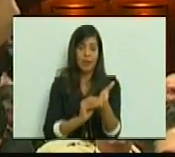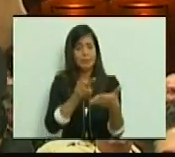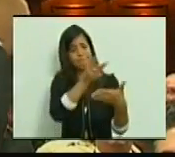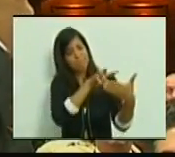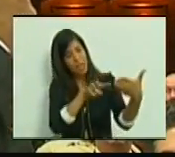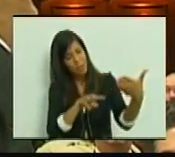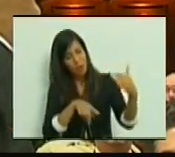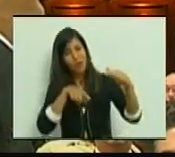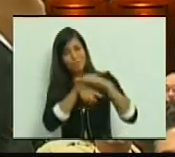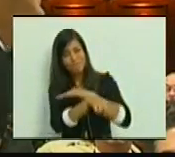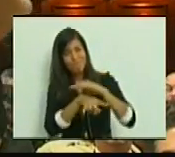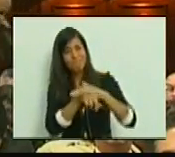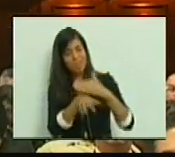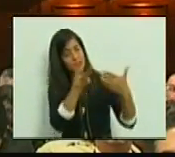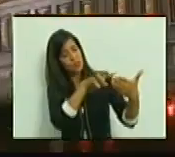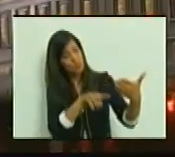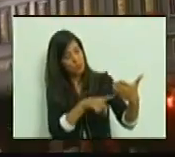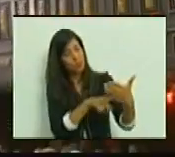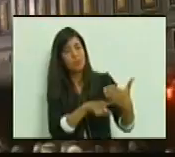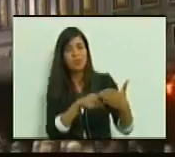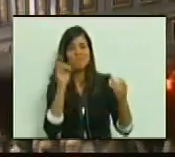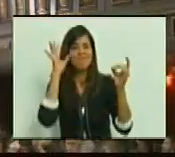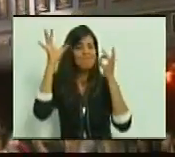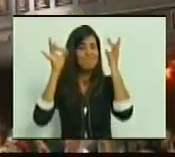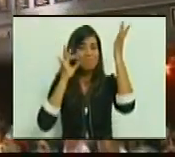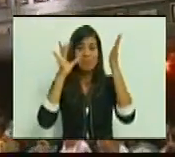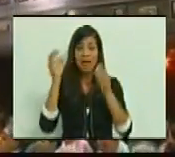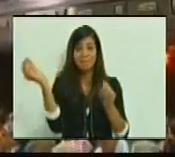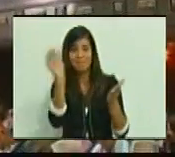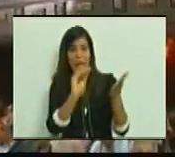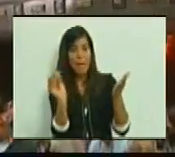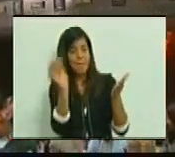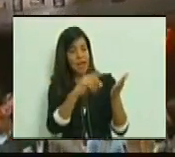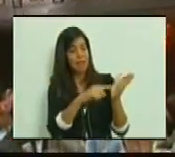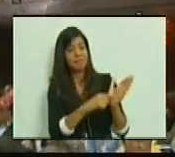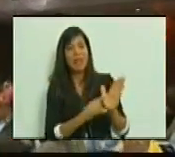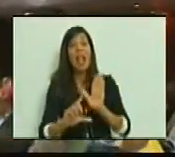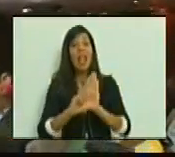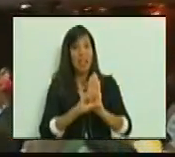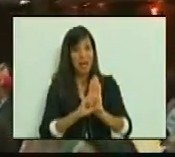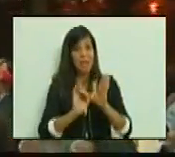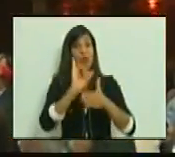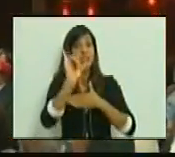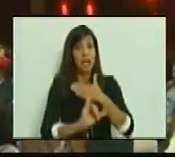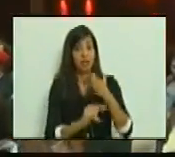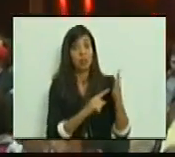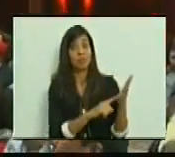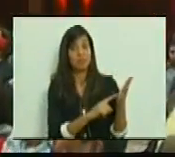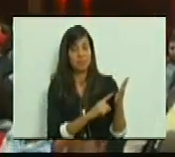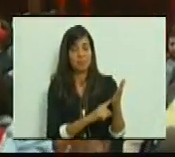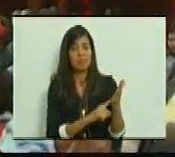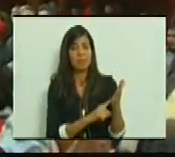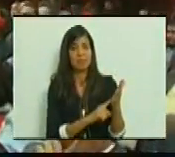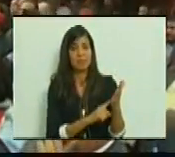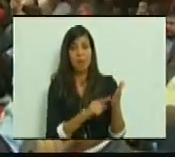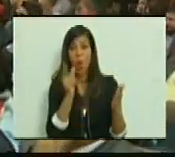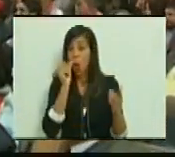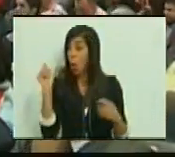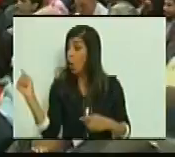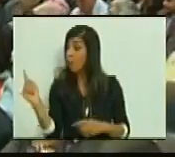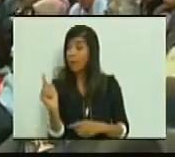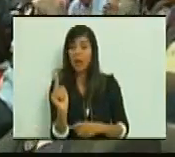revisando, terminando de hacer los aportes a este proyecto de ley que nos presentó el